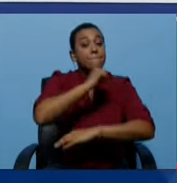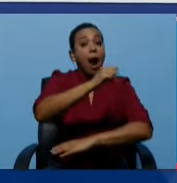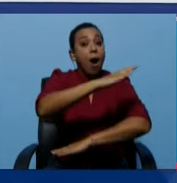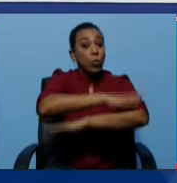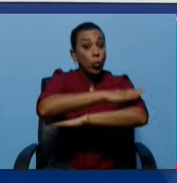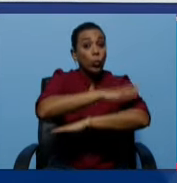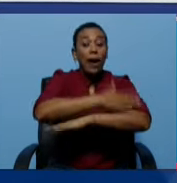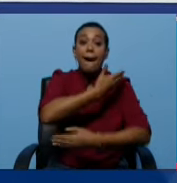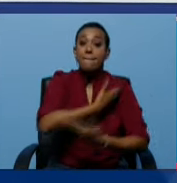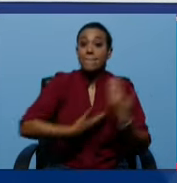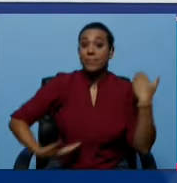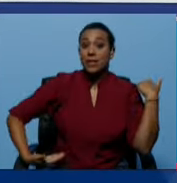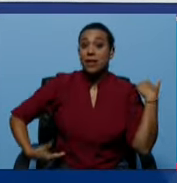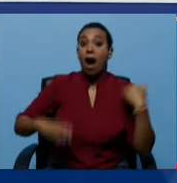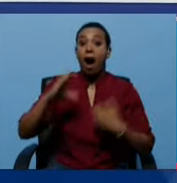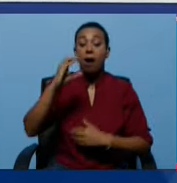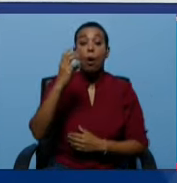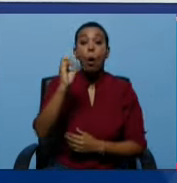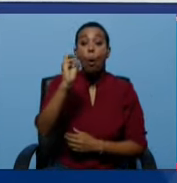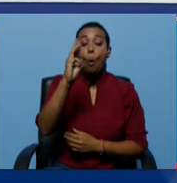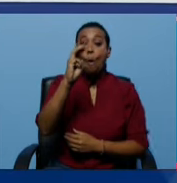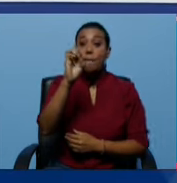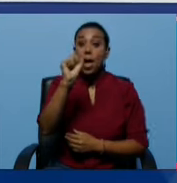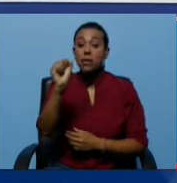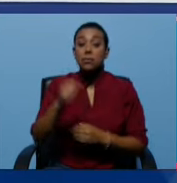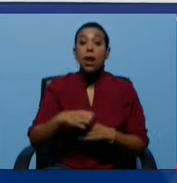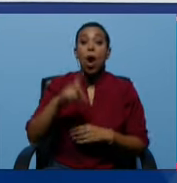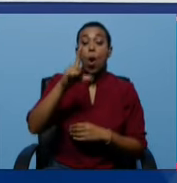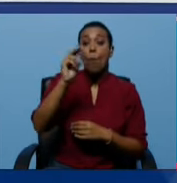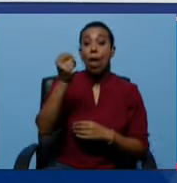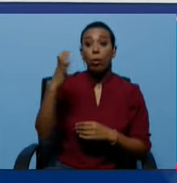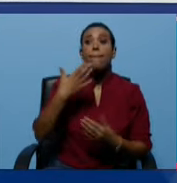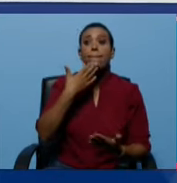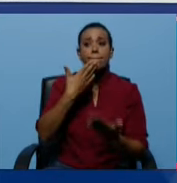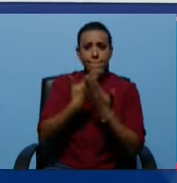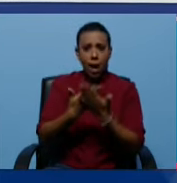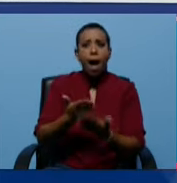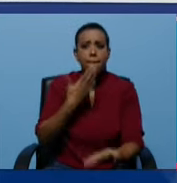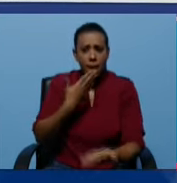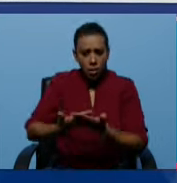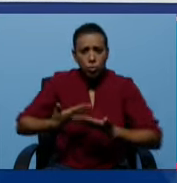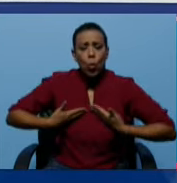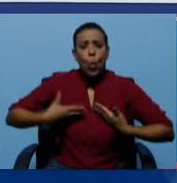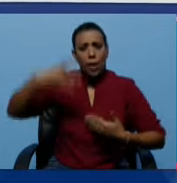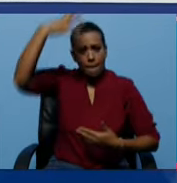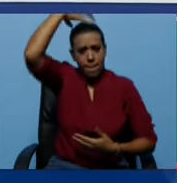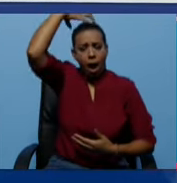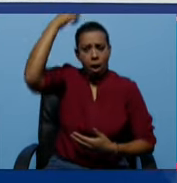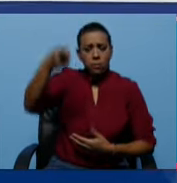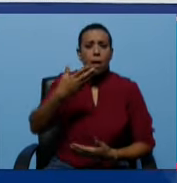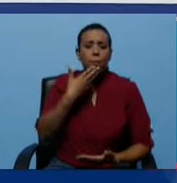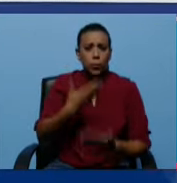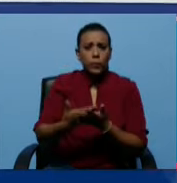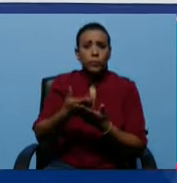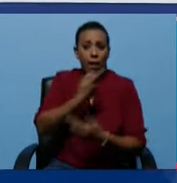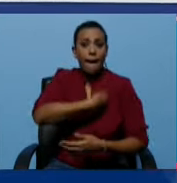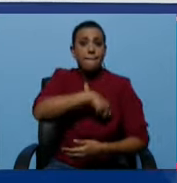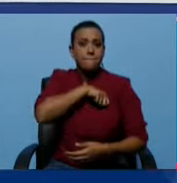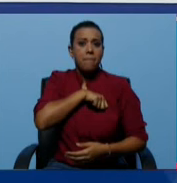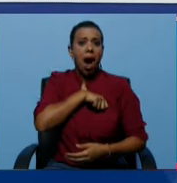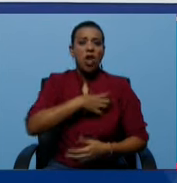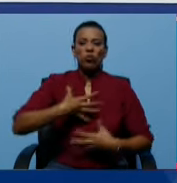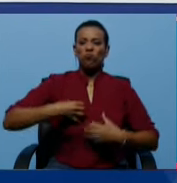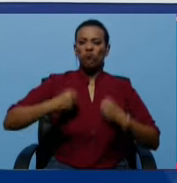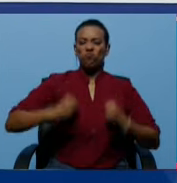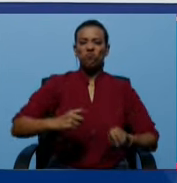El presidente López Obrador le dijo: pidan perdón al rey de España. Y el rey de España,